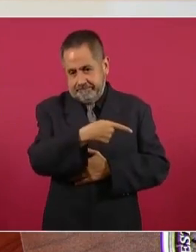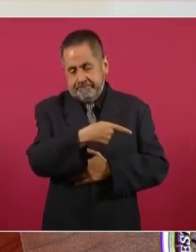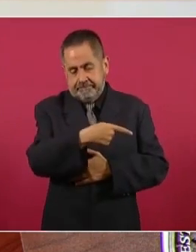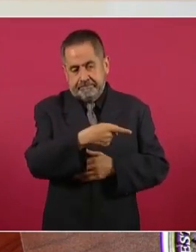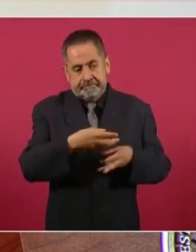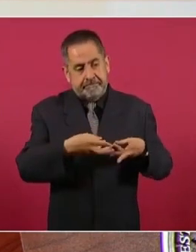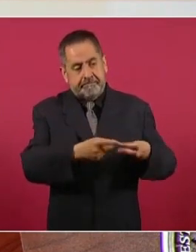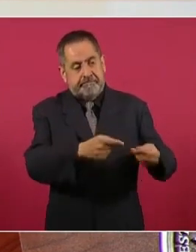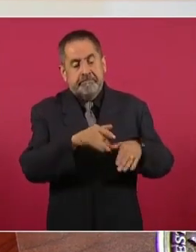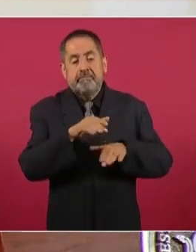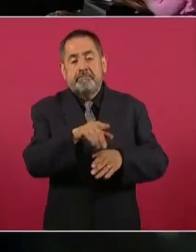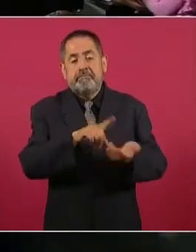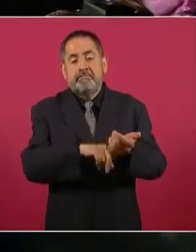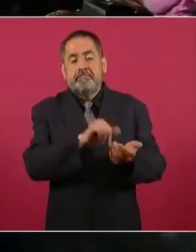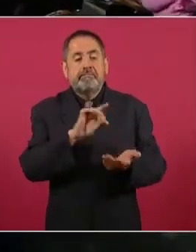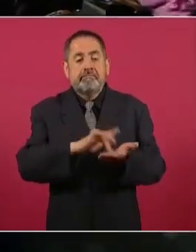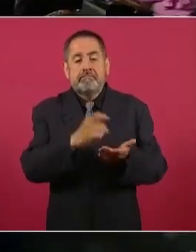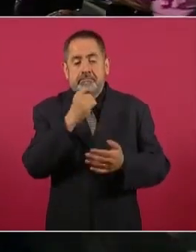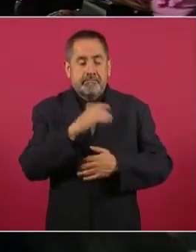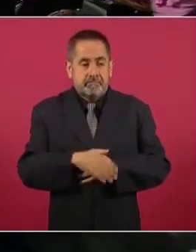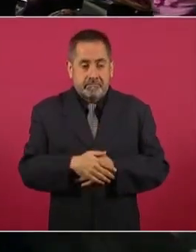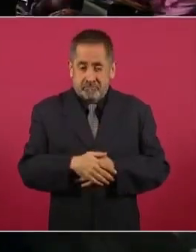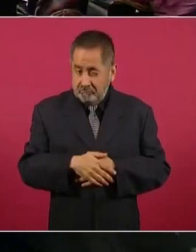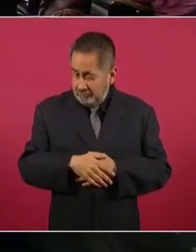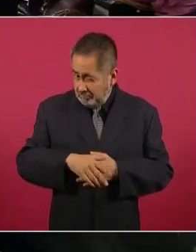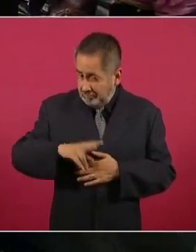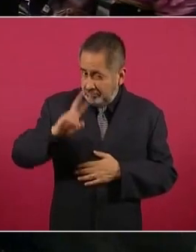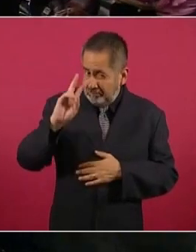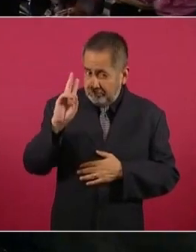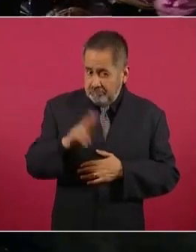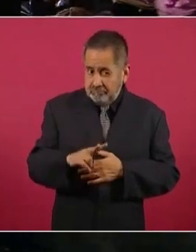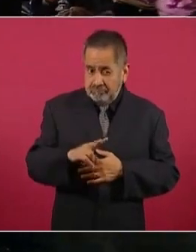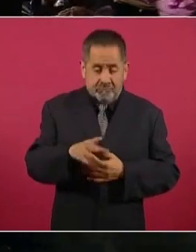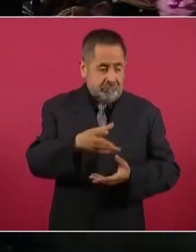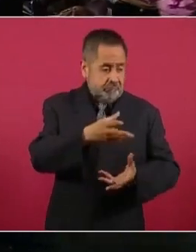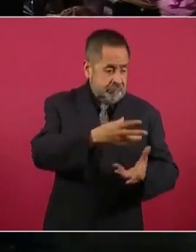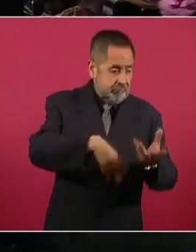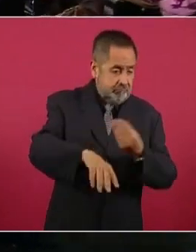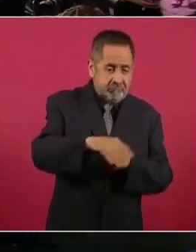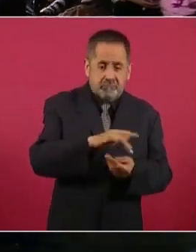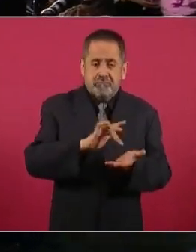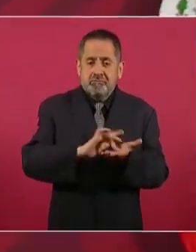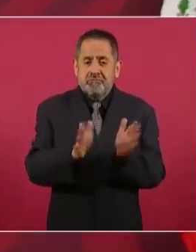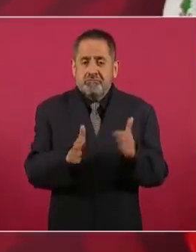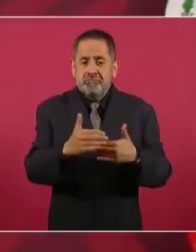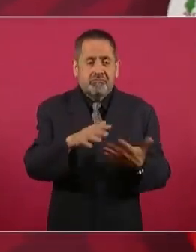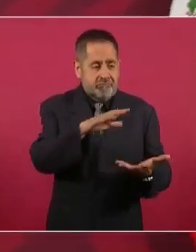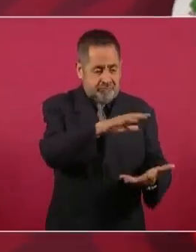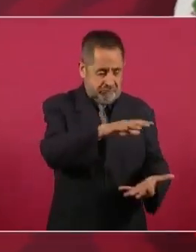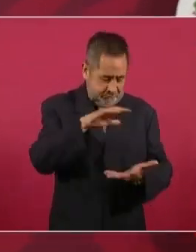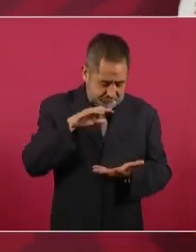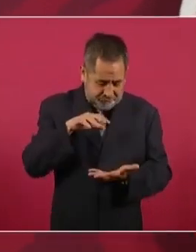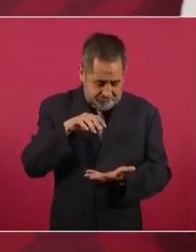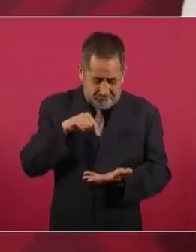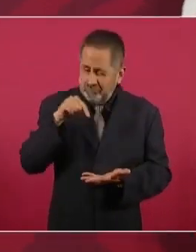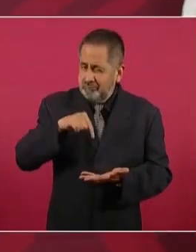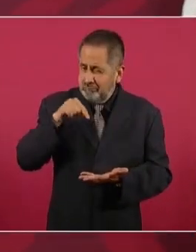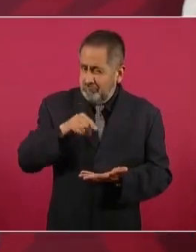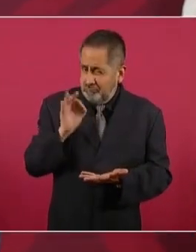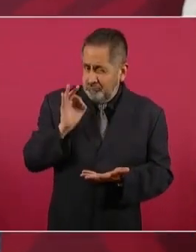¿Quién sabe si entregaban los medicamentos? ¿Qué tipo de medicamentos entregaban?